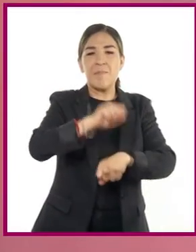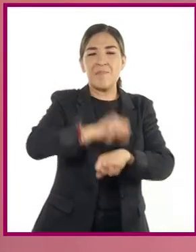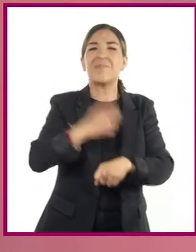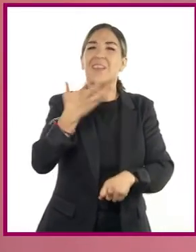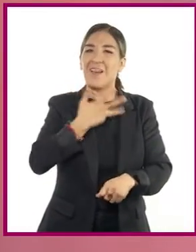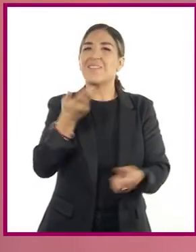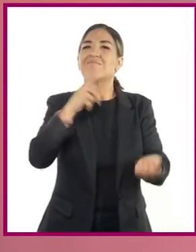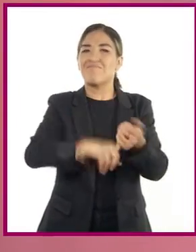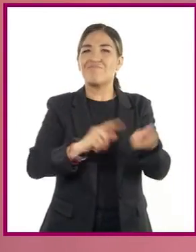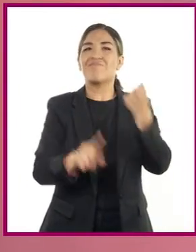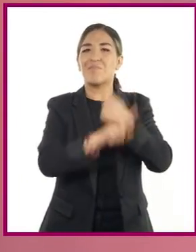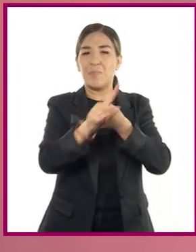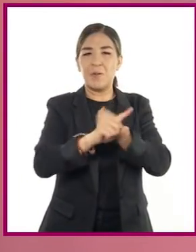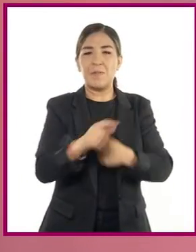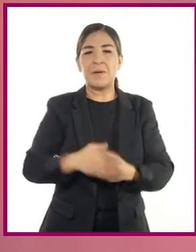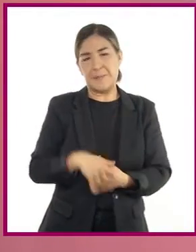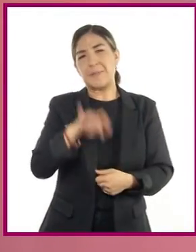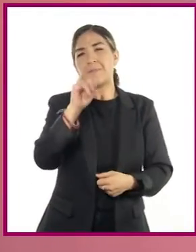un conflicto?